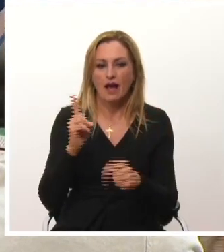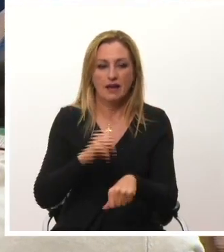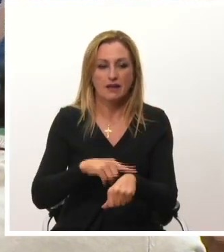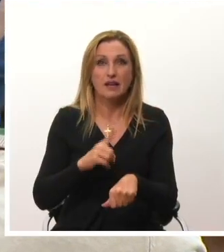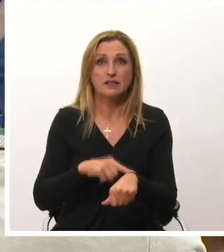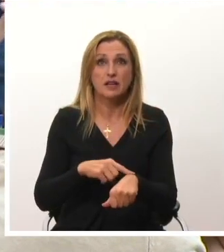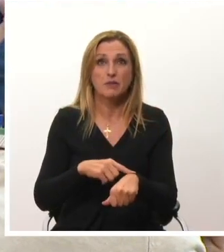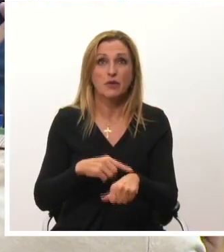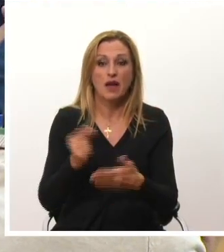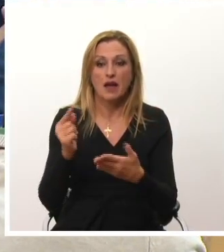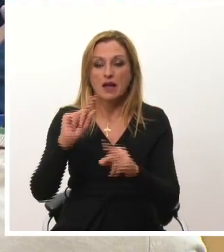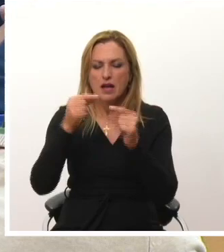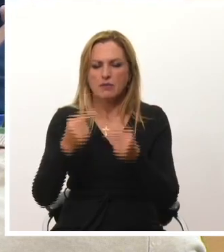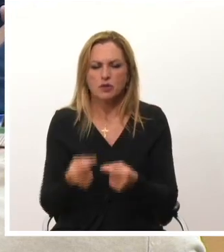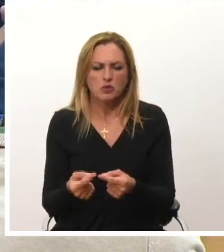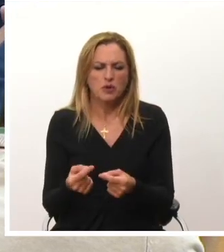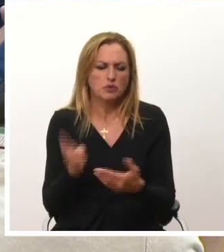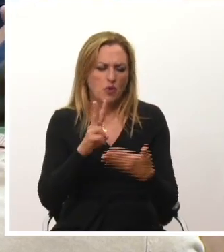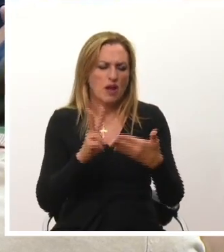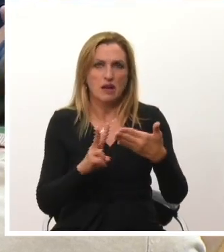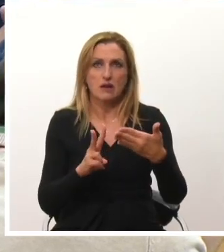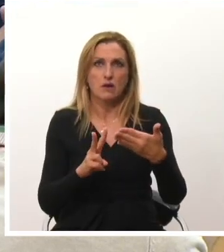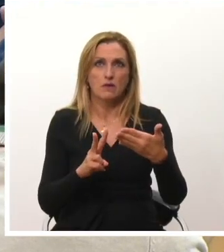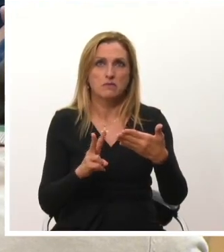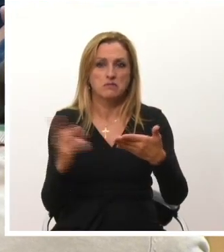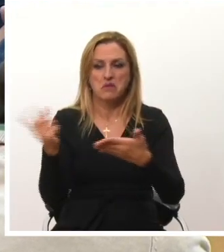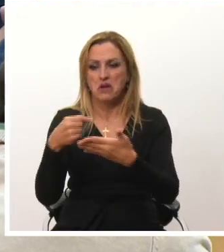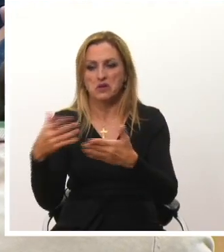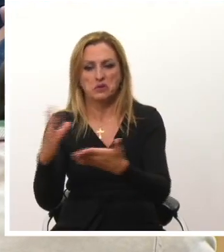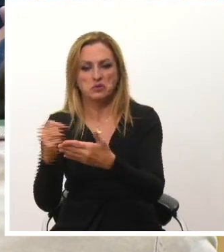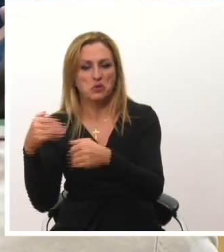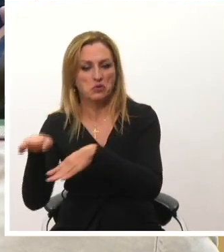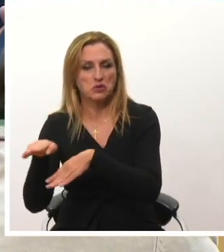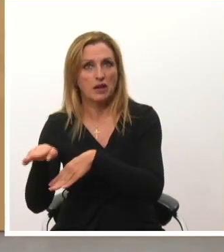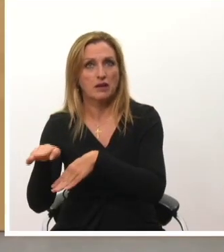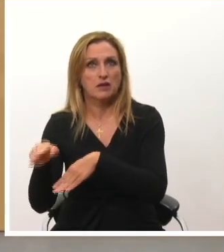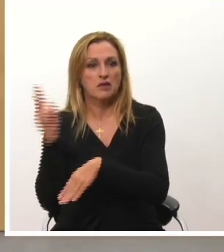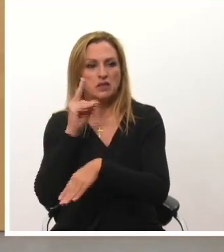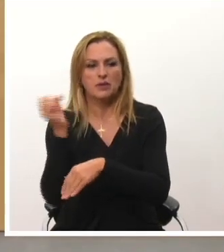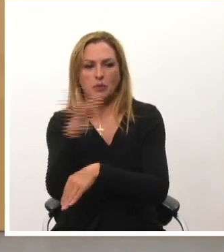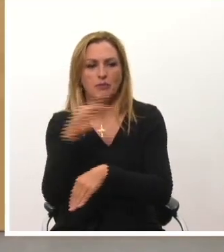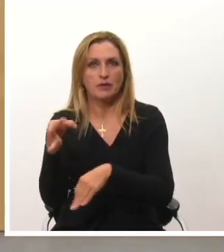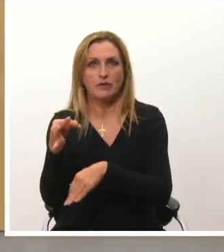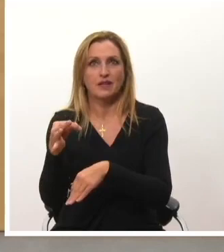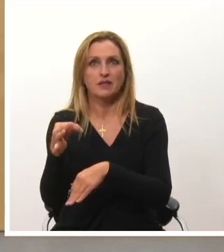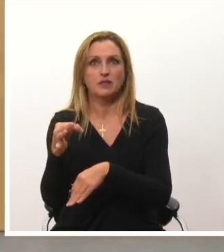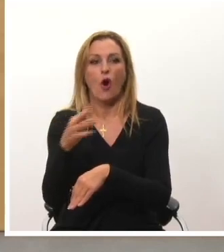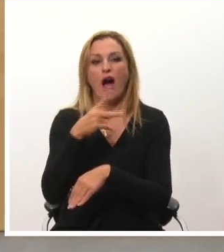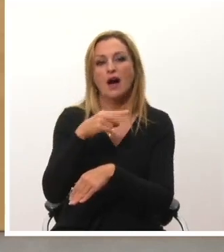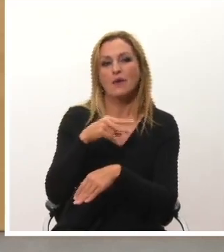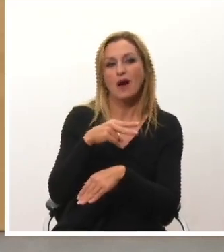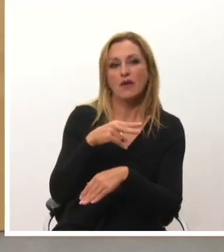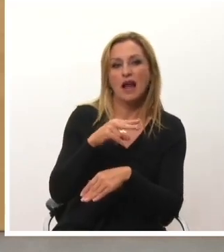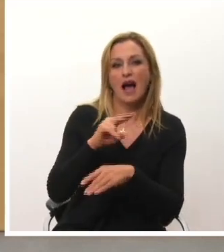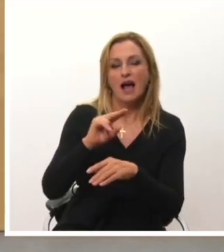porque ya lo tenía todo escrito ya las tenía todo hechos y bueno si se ha visto perfectamente habla usted Habla habla usted la enmienda que ha presentado